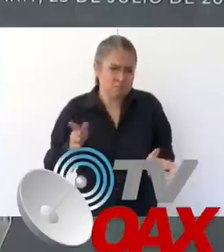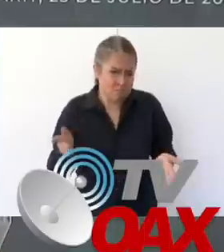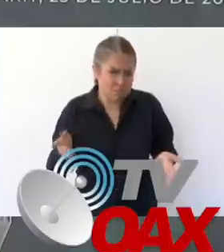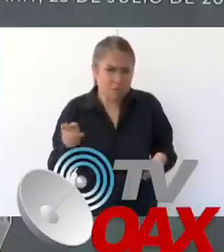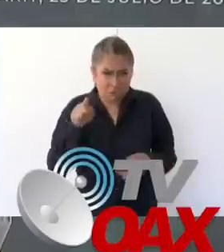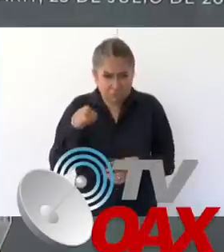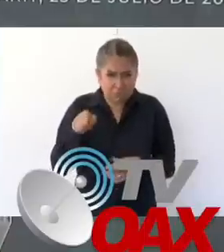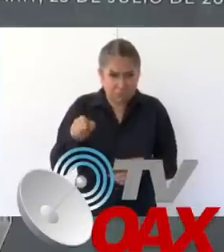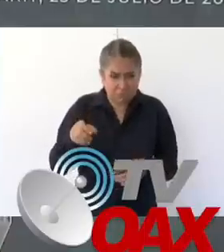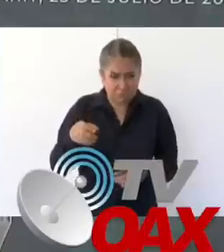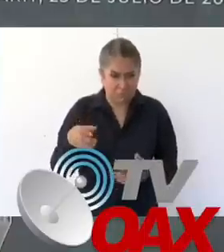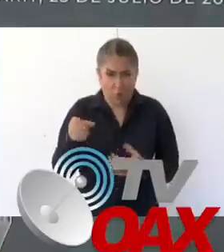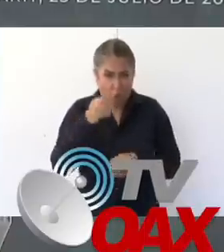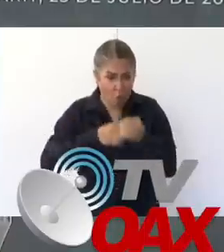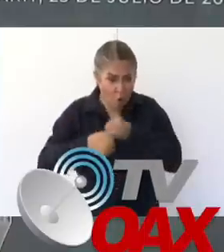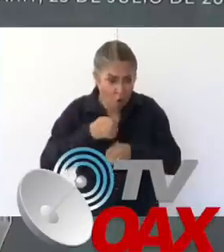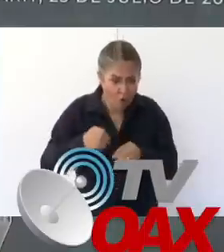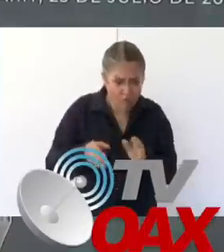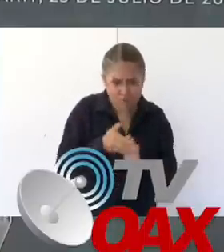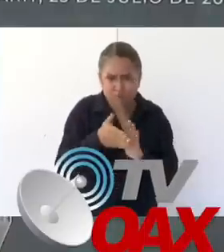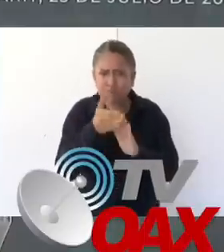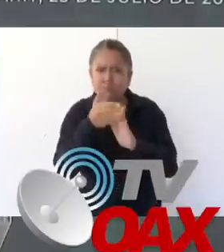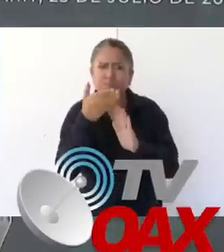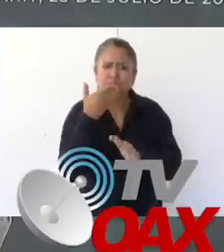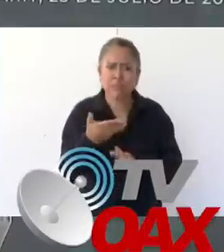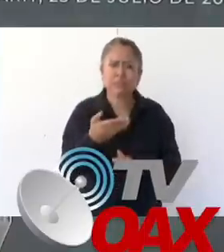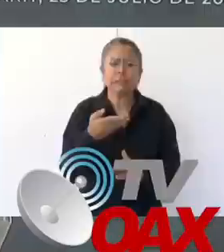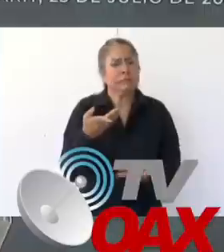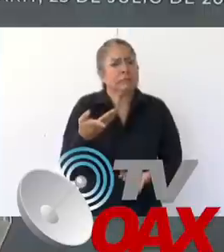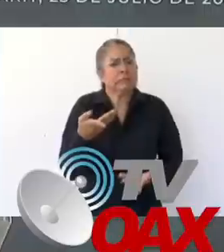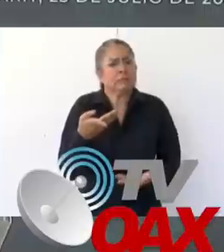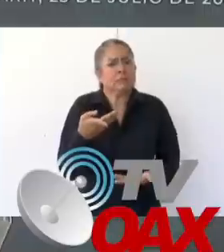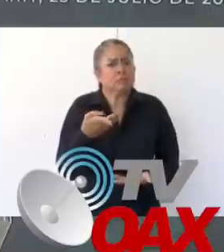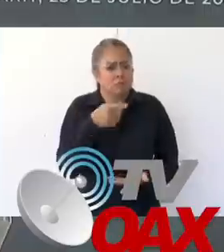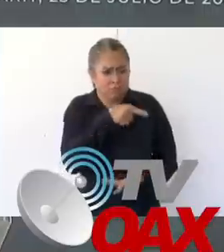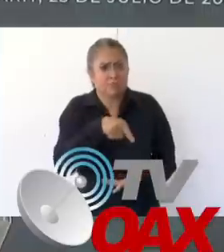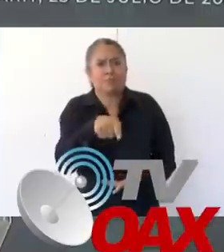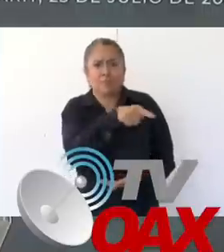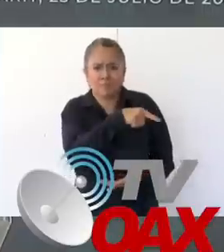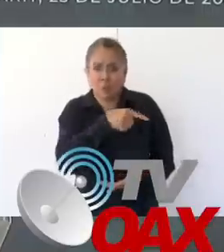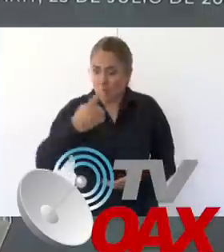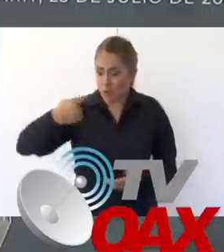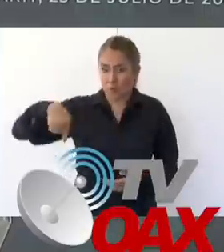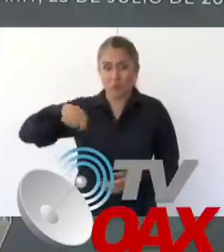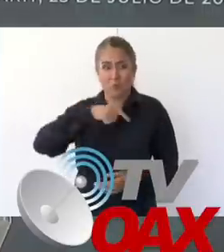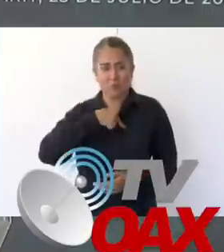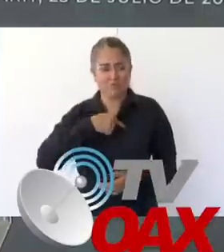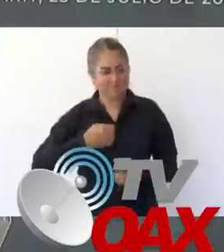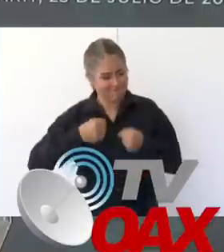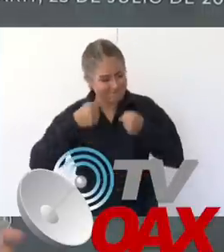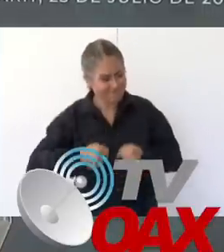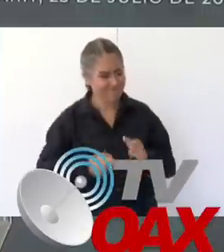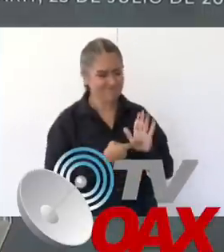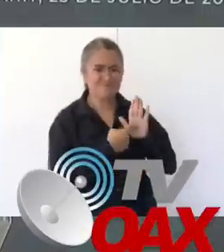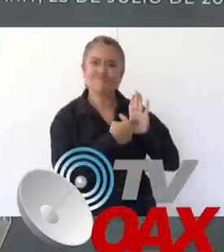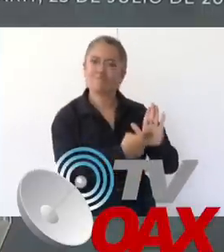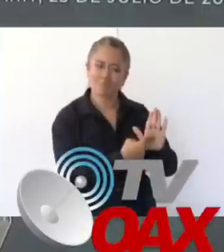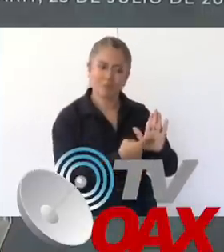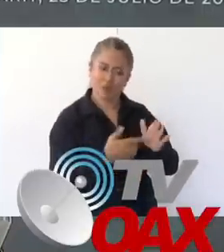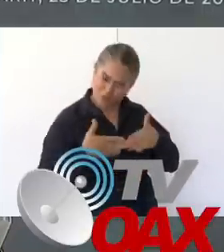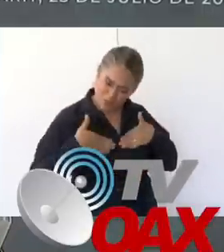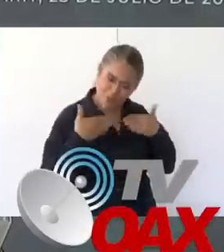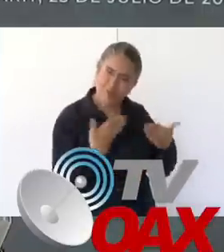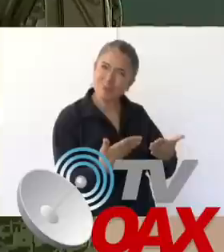esta obra. Sin embargo, pues la seguridad, la confianza que generaron todos, desde el gobierno de la República hasta nosotros